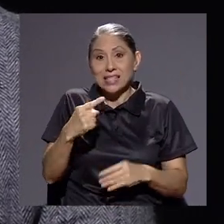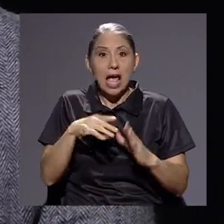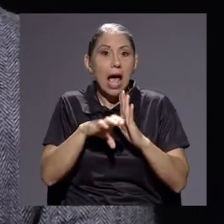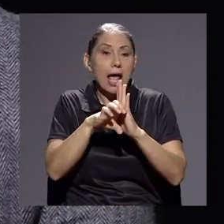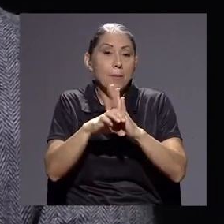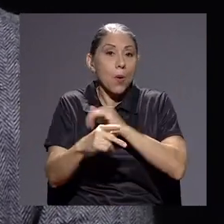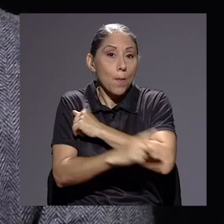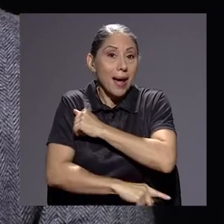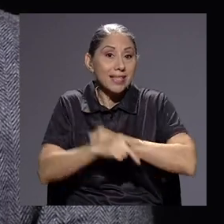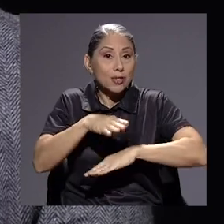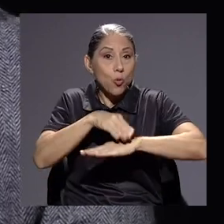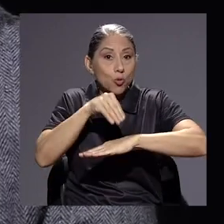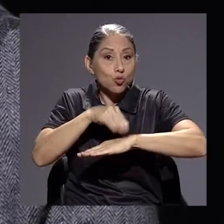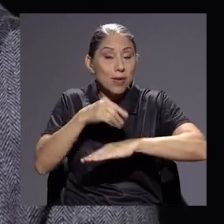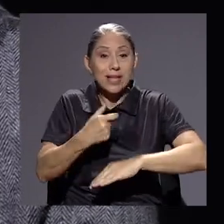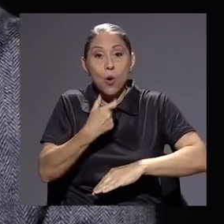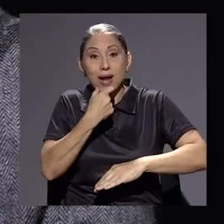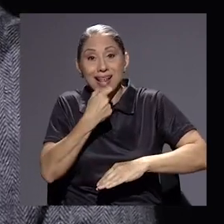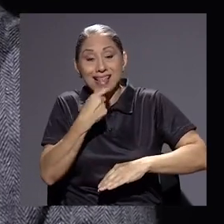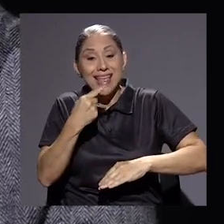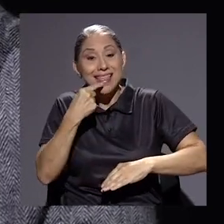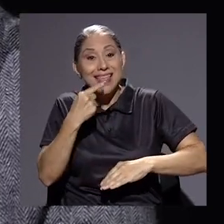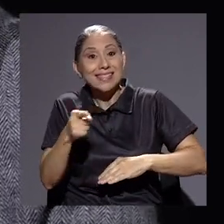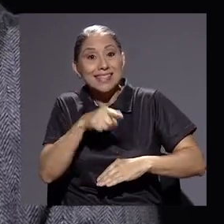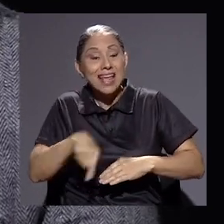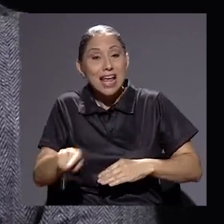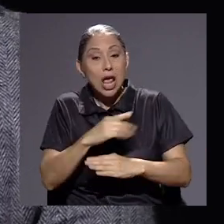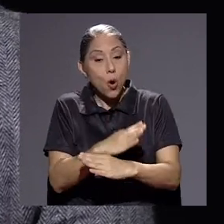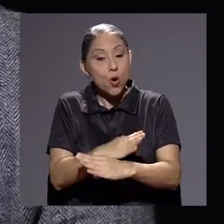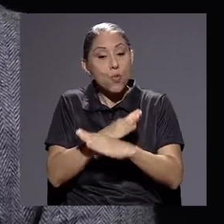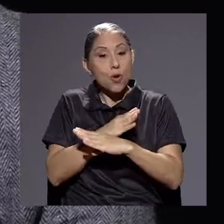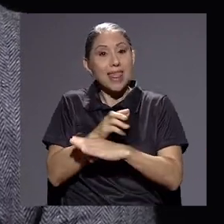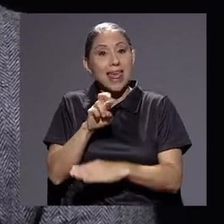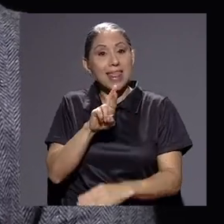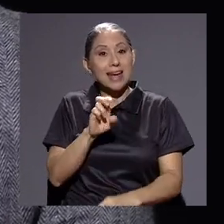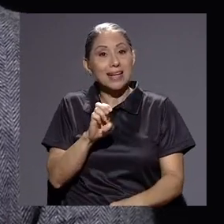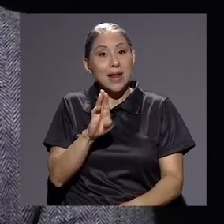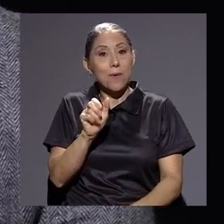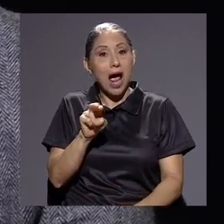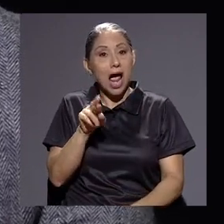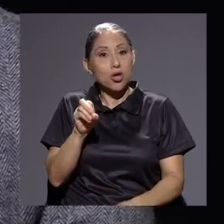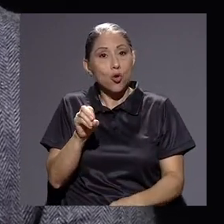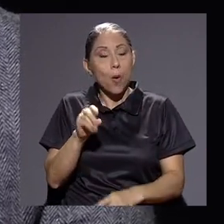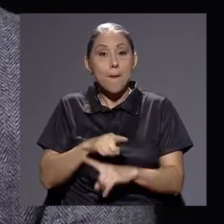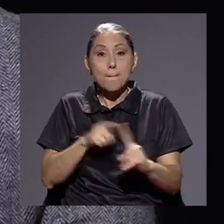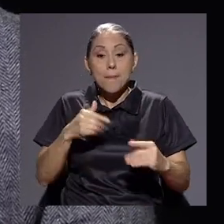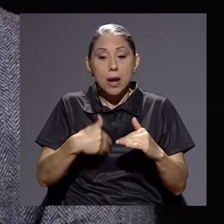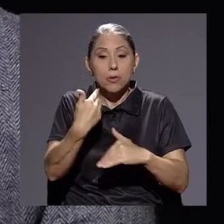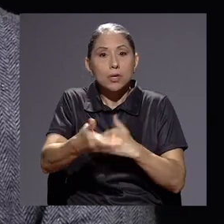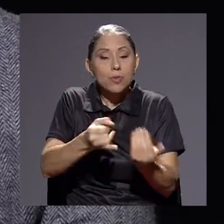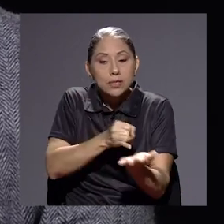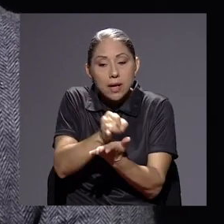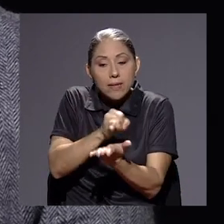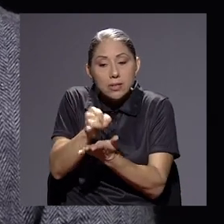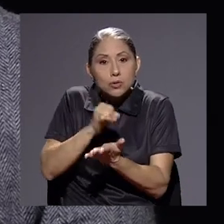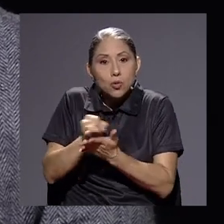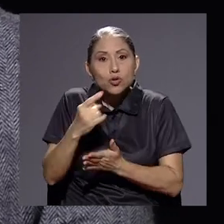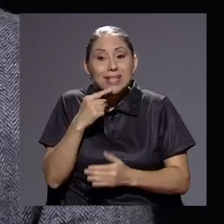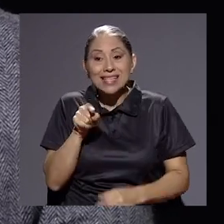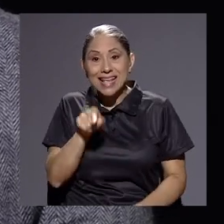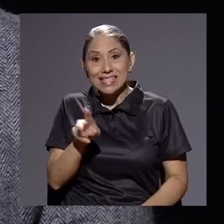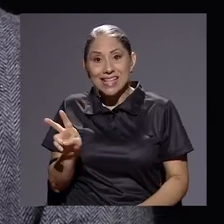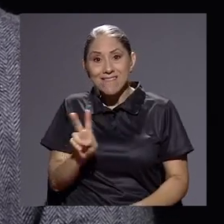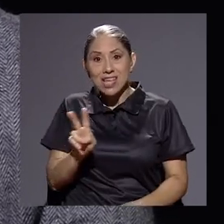de países como Suecia o Inglaterra era la inmunidad del rebaño, pero salen después estudios que dicen que este virus